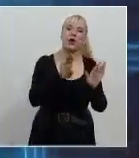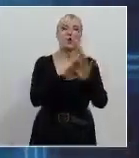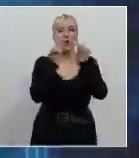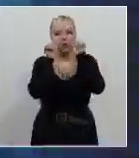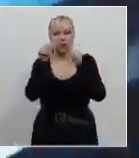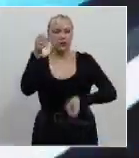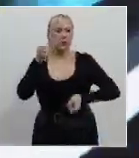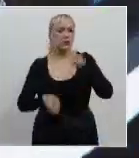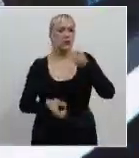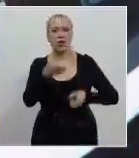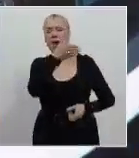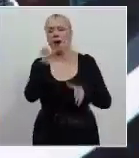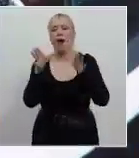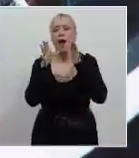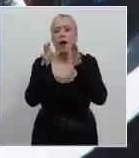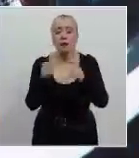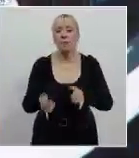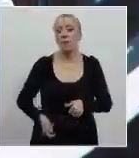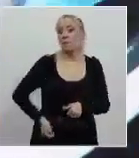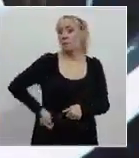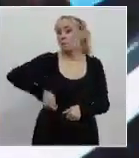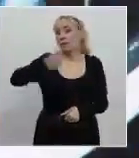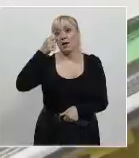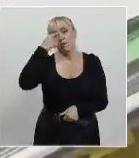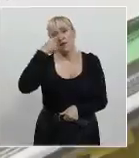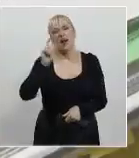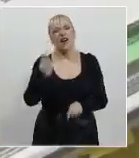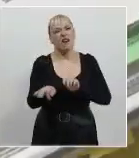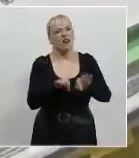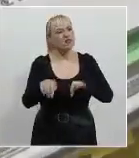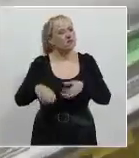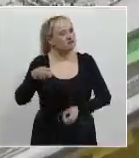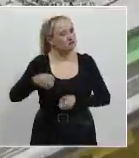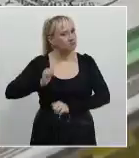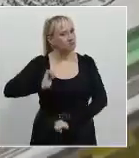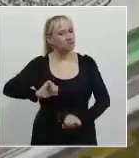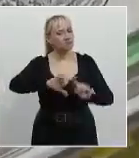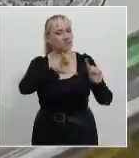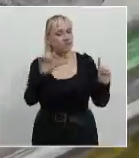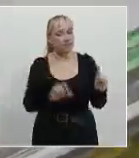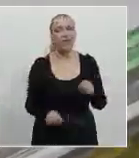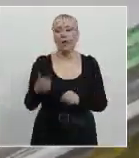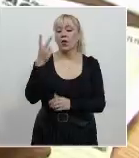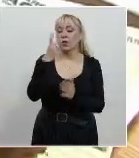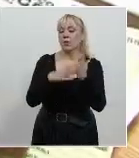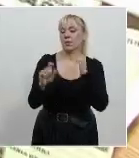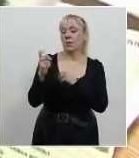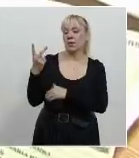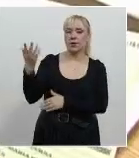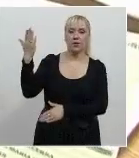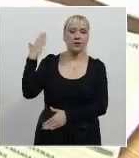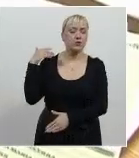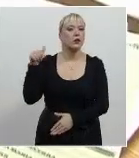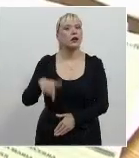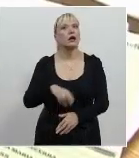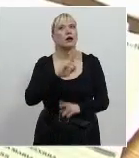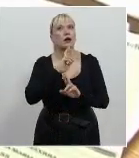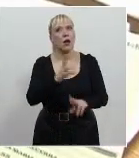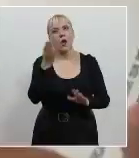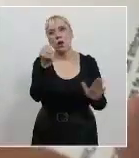Censo Nacional de Impartición de Justicia Federal. Durante 2022, el Tribunal Superior Agrario